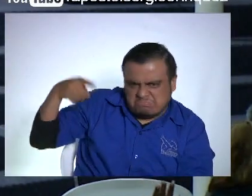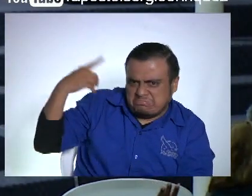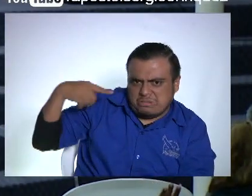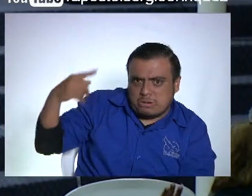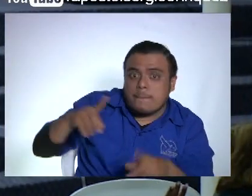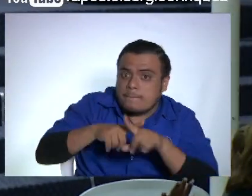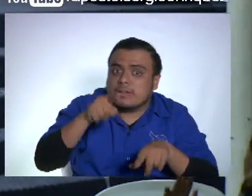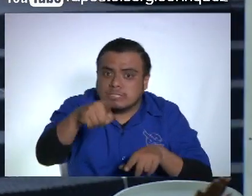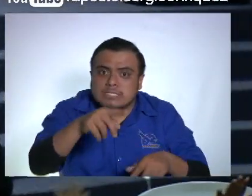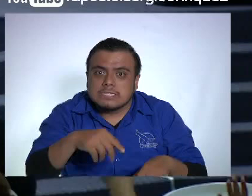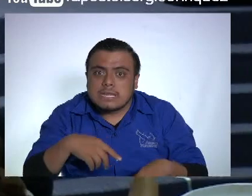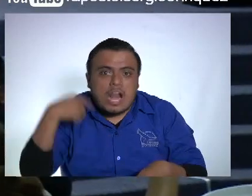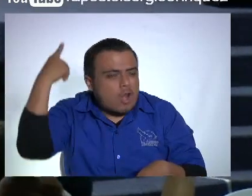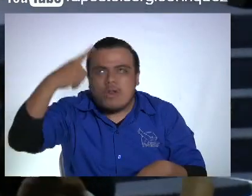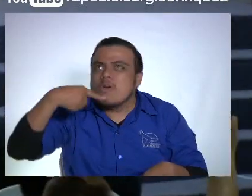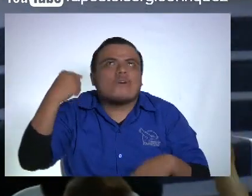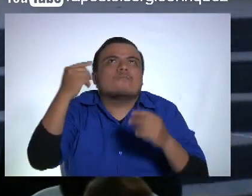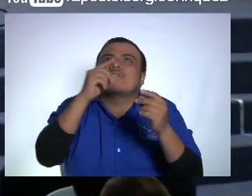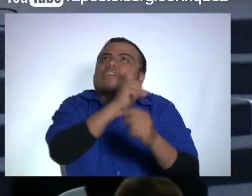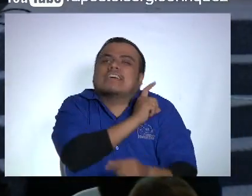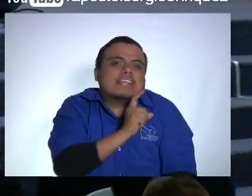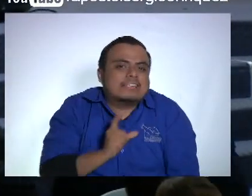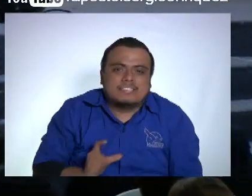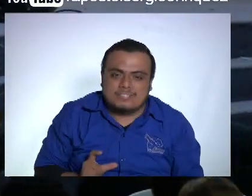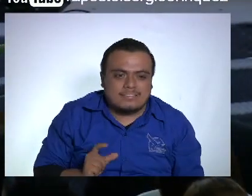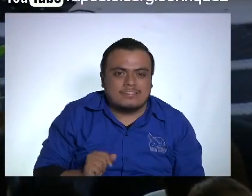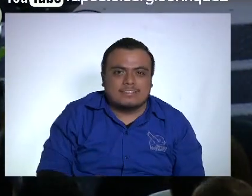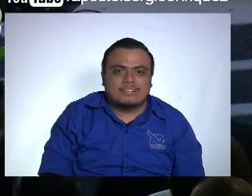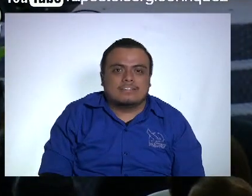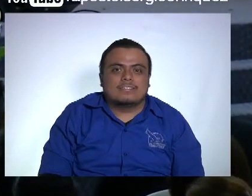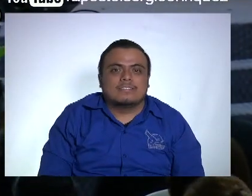hermano. Aleluya.